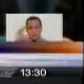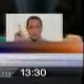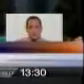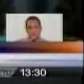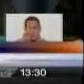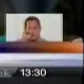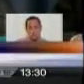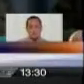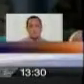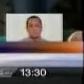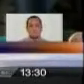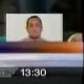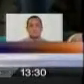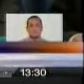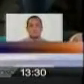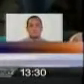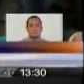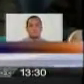Huántar.